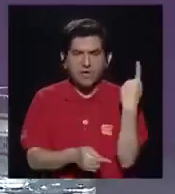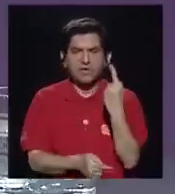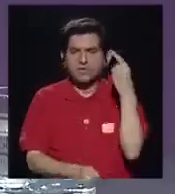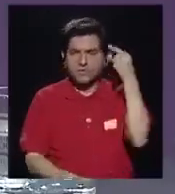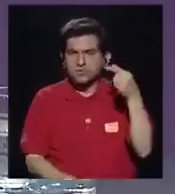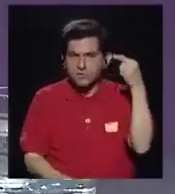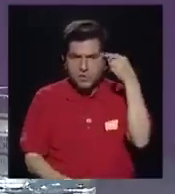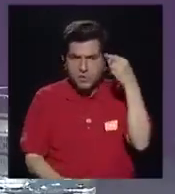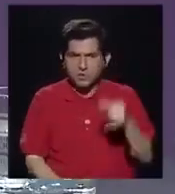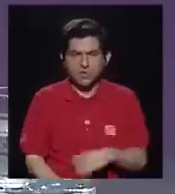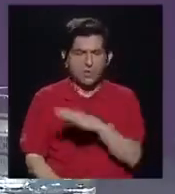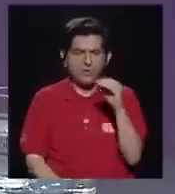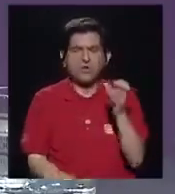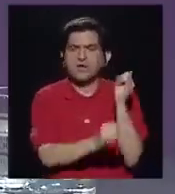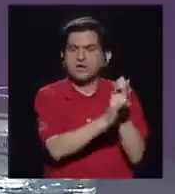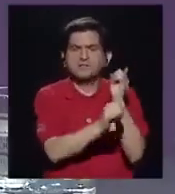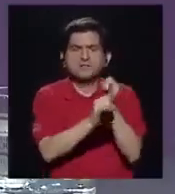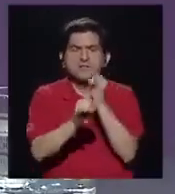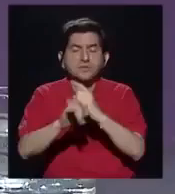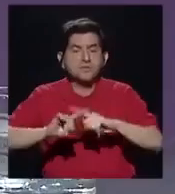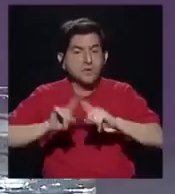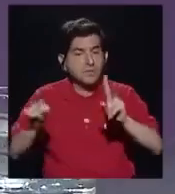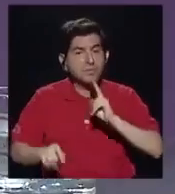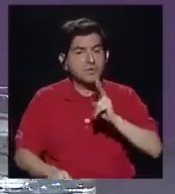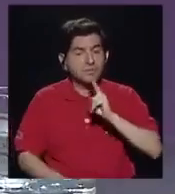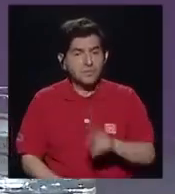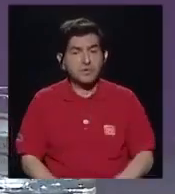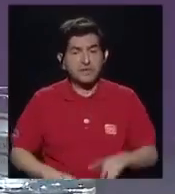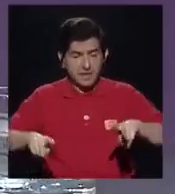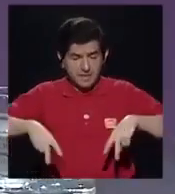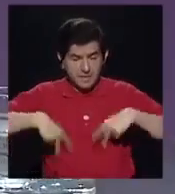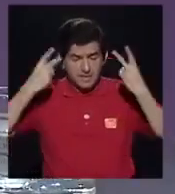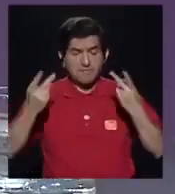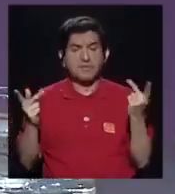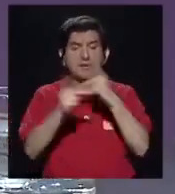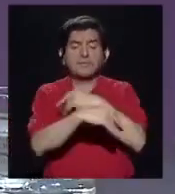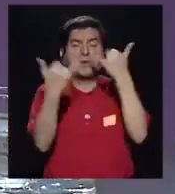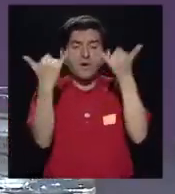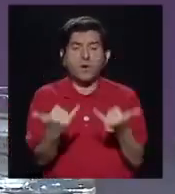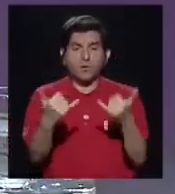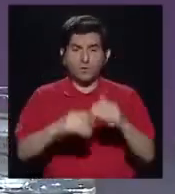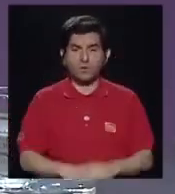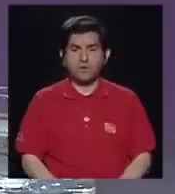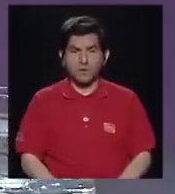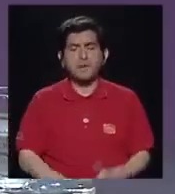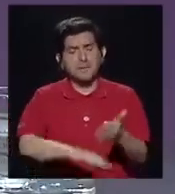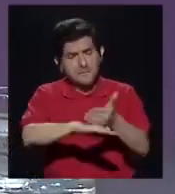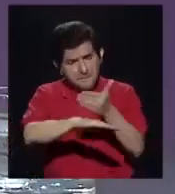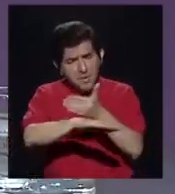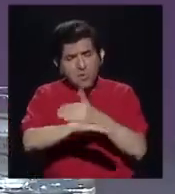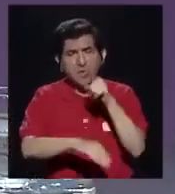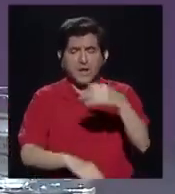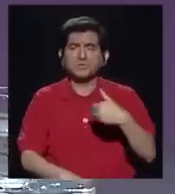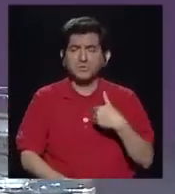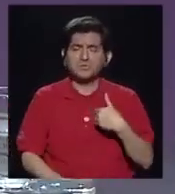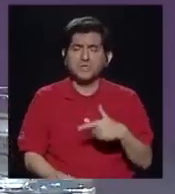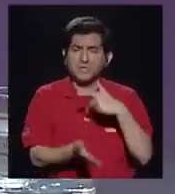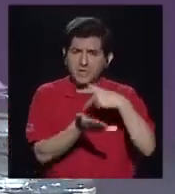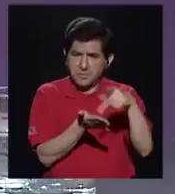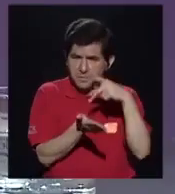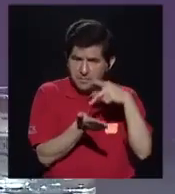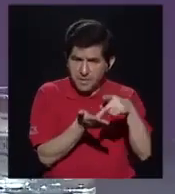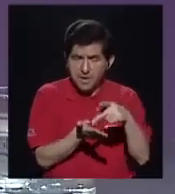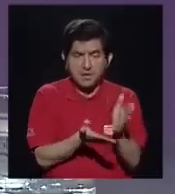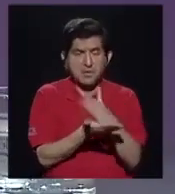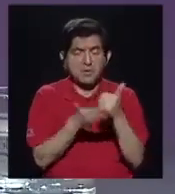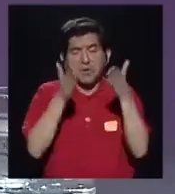todas las fichas al campo institucional pero en realidad la vida Está empeorando o sea está mejorando si vos tenés un sueldo o